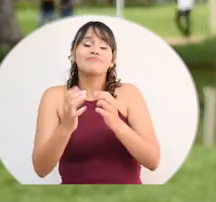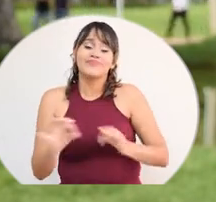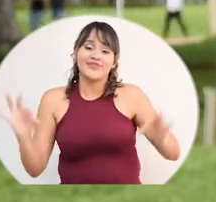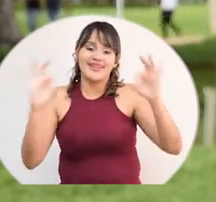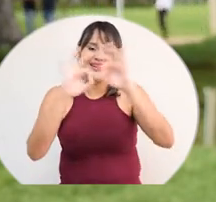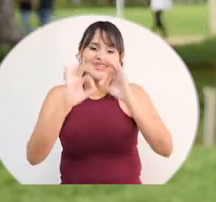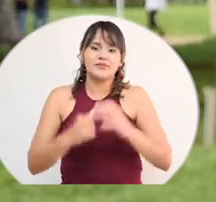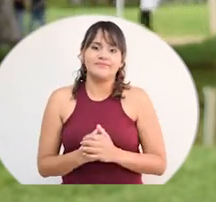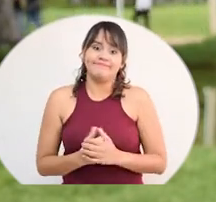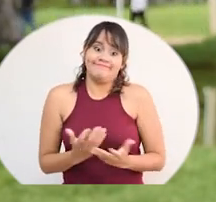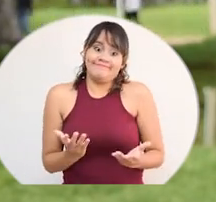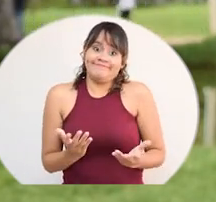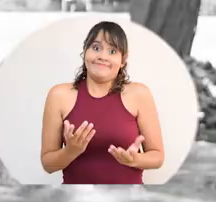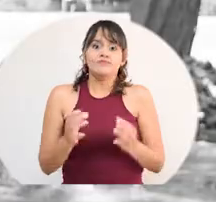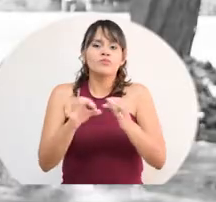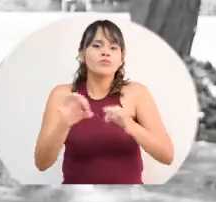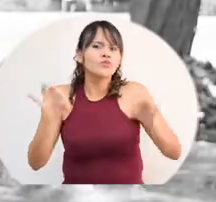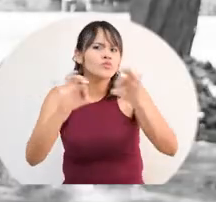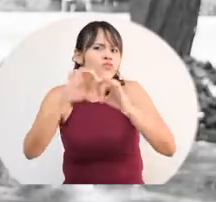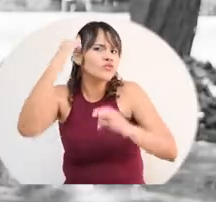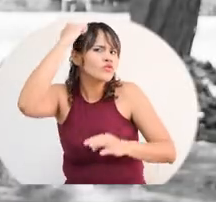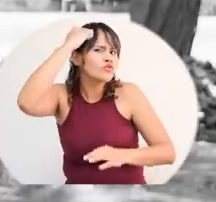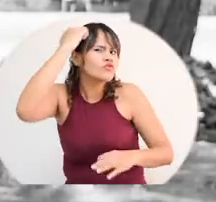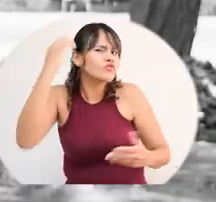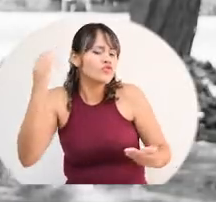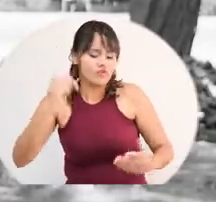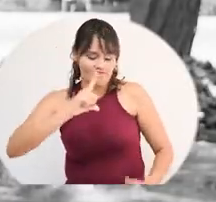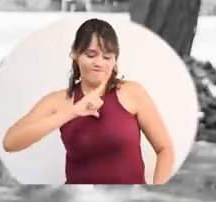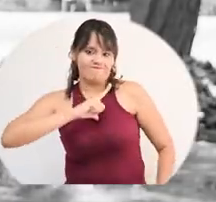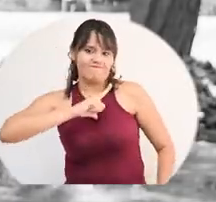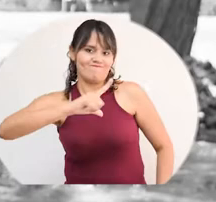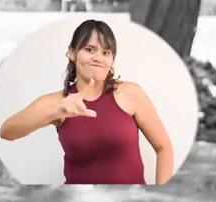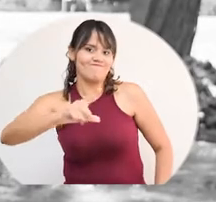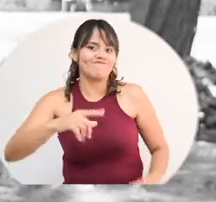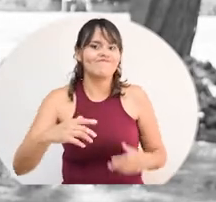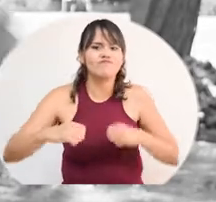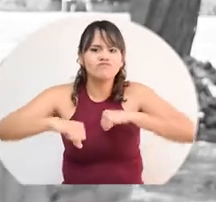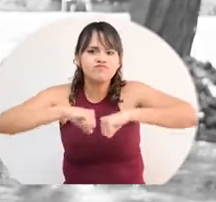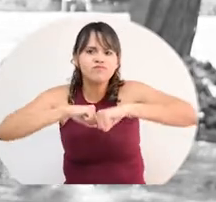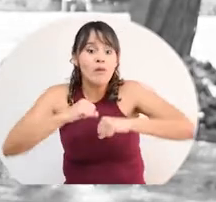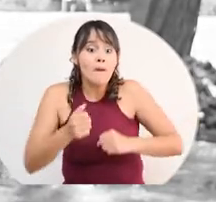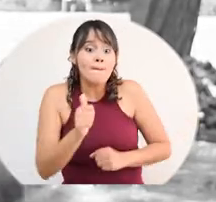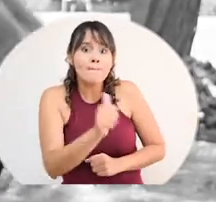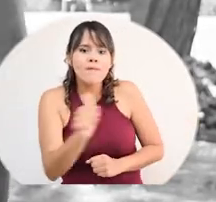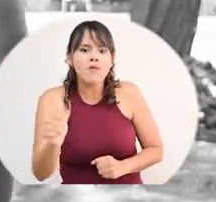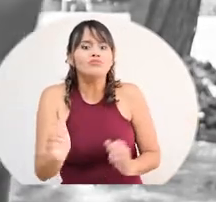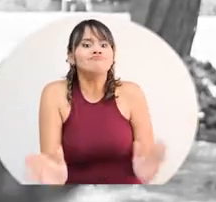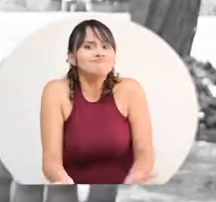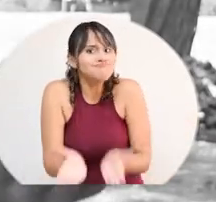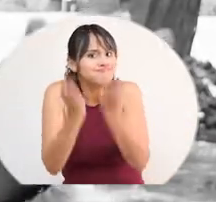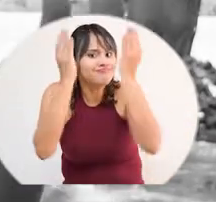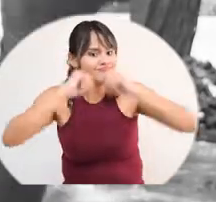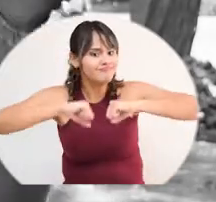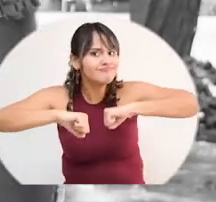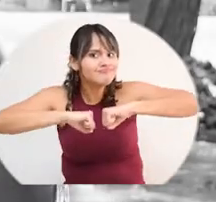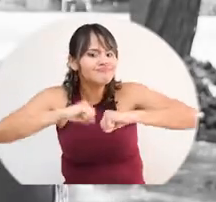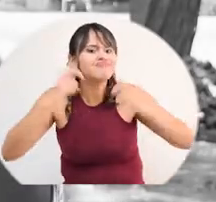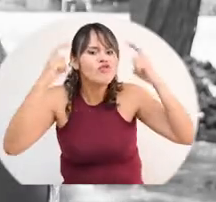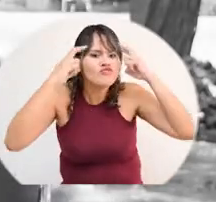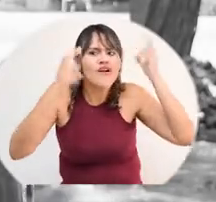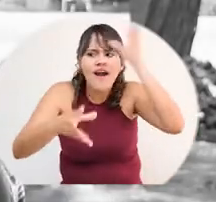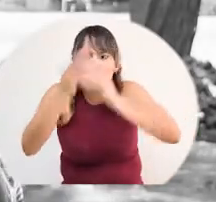profesor y los alumnos el liderazgo del docente impulse al estudiante a que él busquets